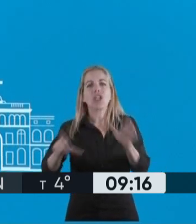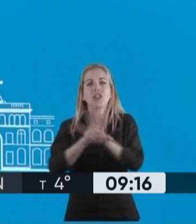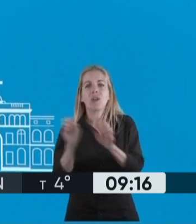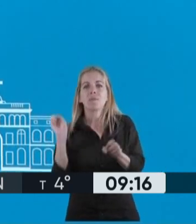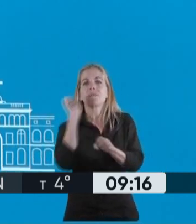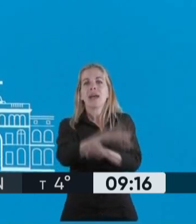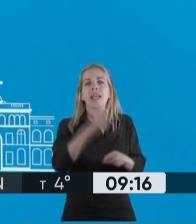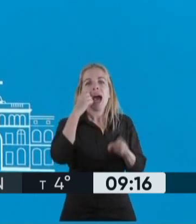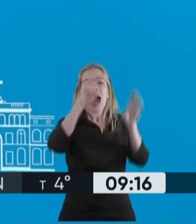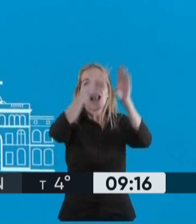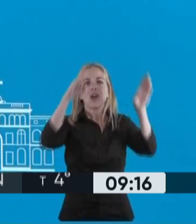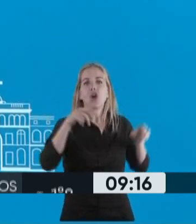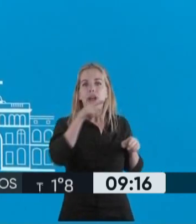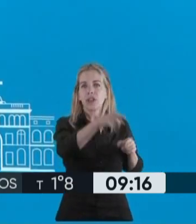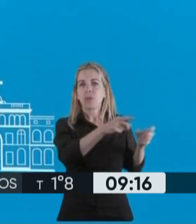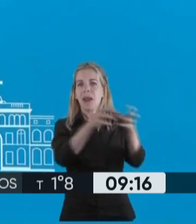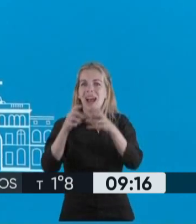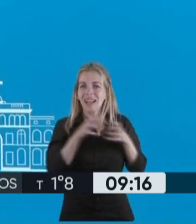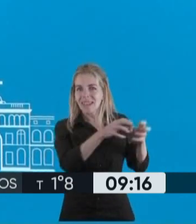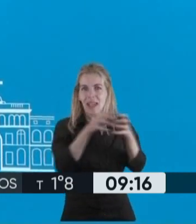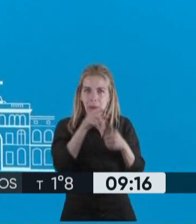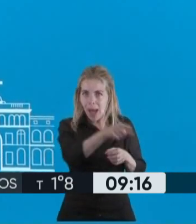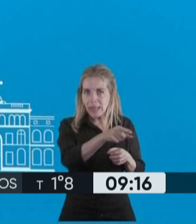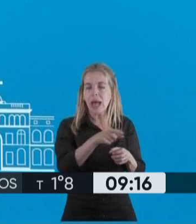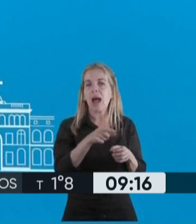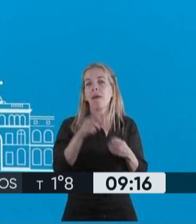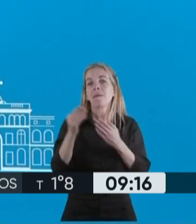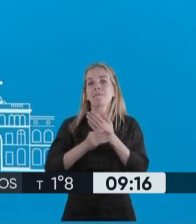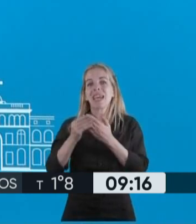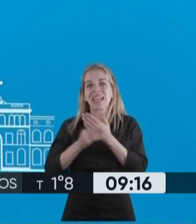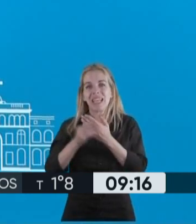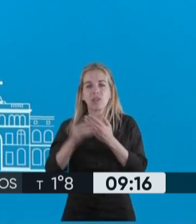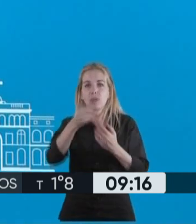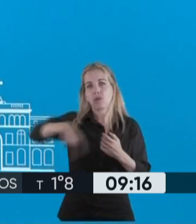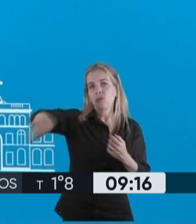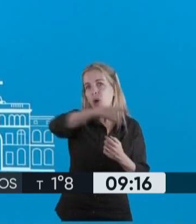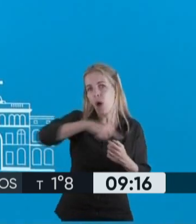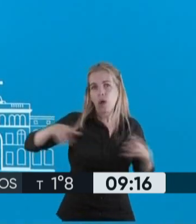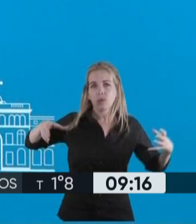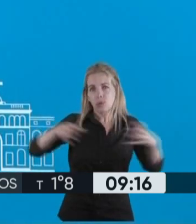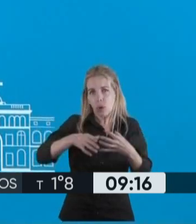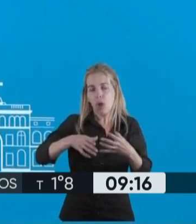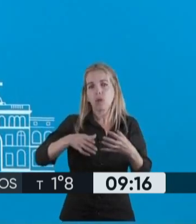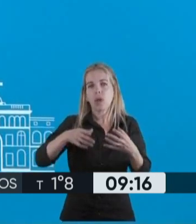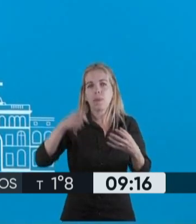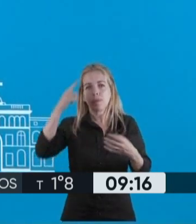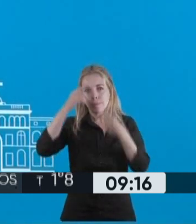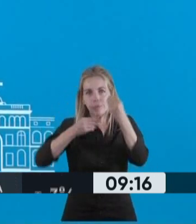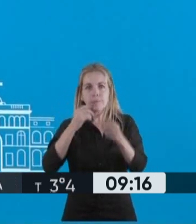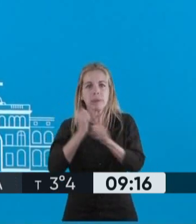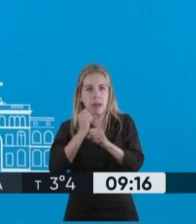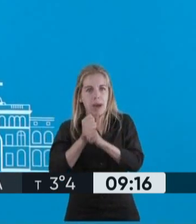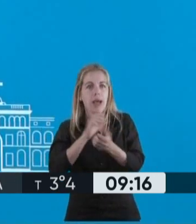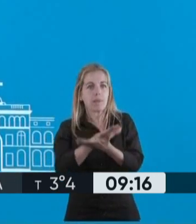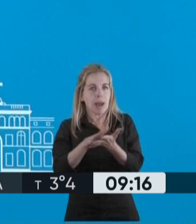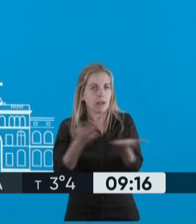sector al Congreso de la Nación y estamos permanentemente, el ministro Domínguez y todos quienes tienen que ver con el tema, trabajando en la cuestión. La verdad